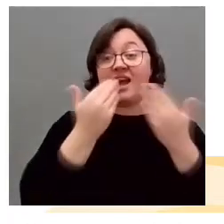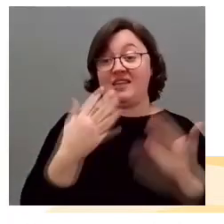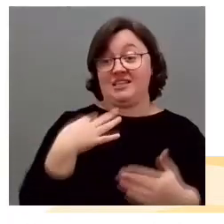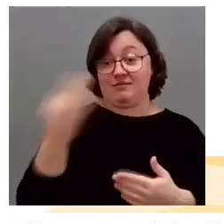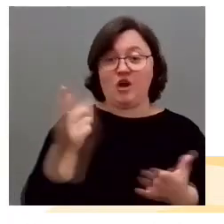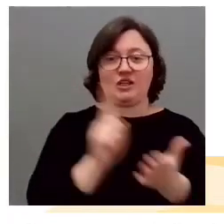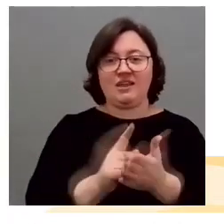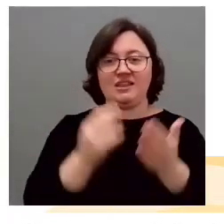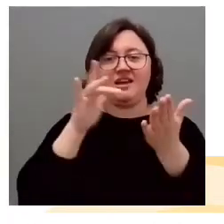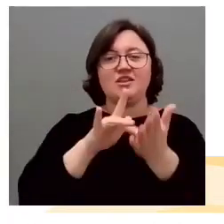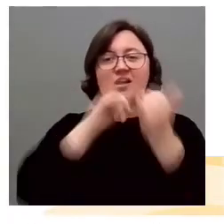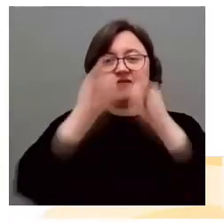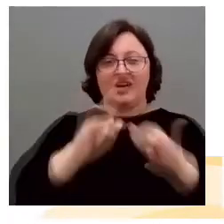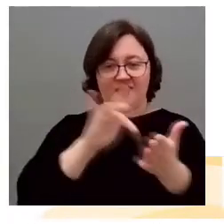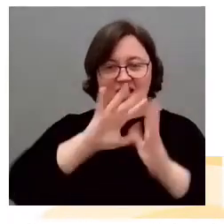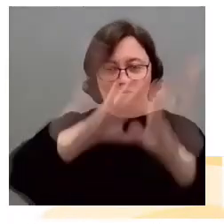feliz día.